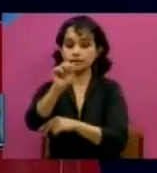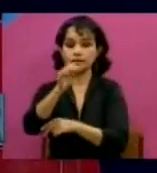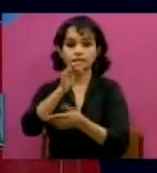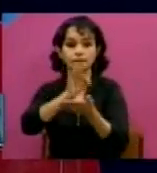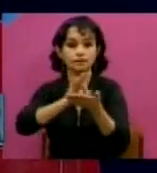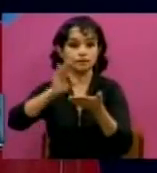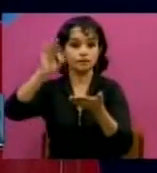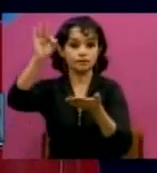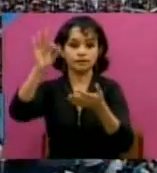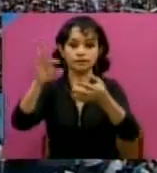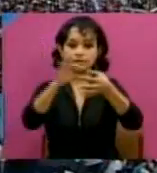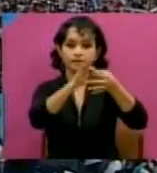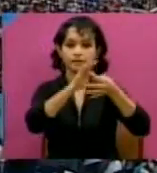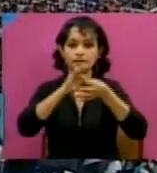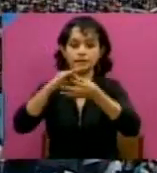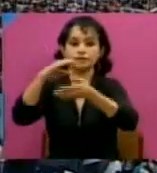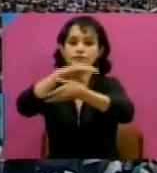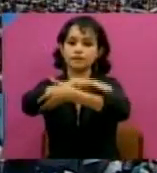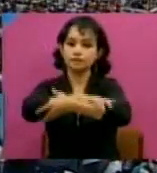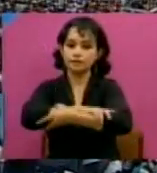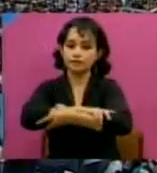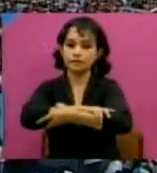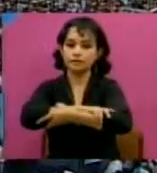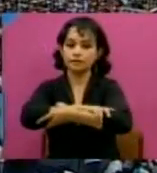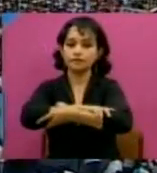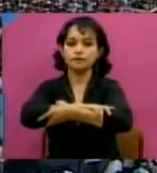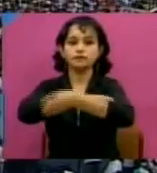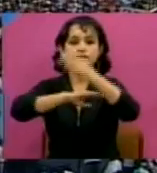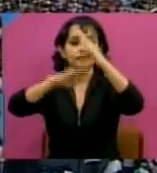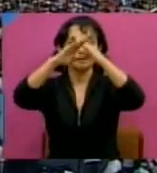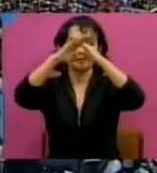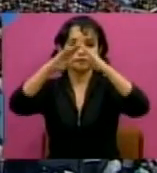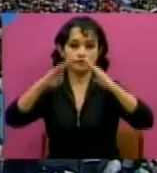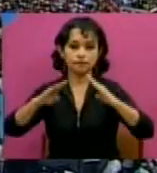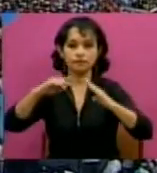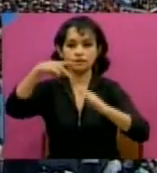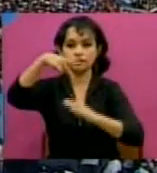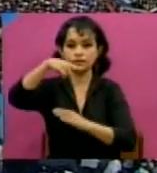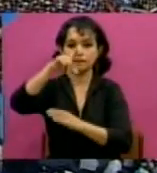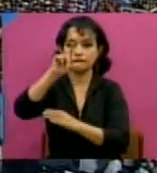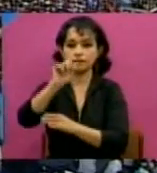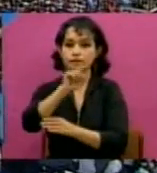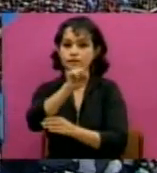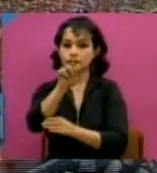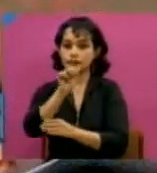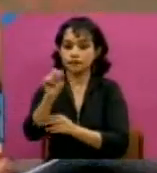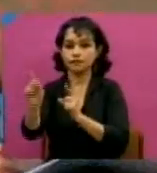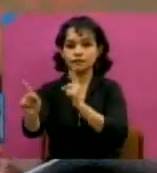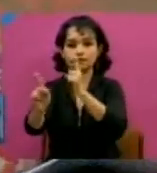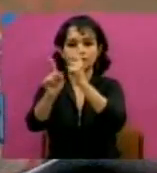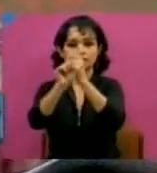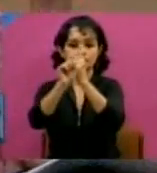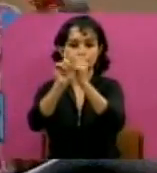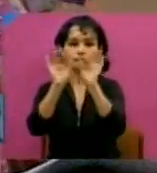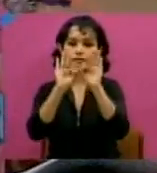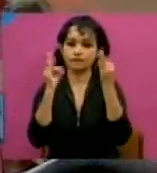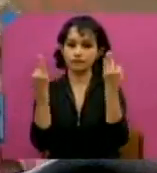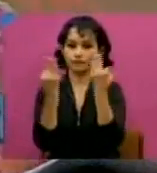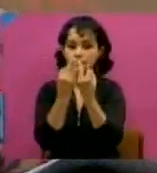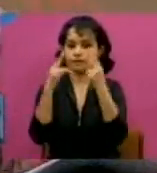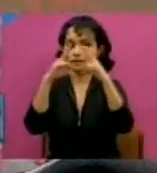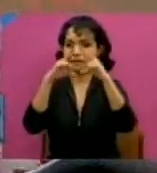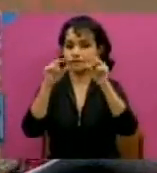unidad, la reconciliación y la paz, plaza del encuentro de las familias nicaragüenses